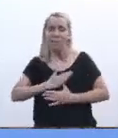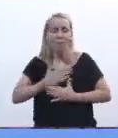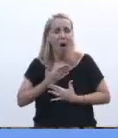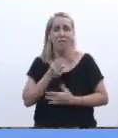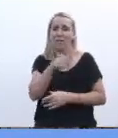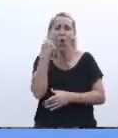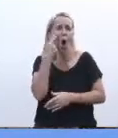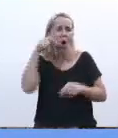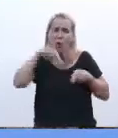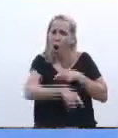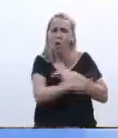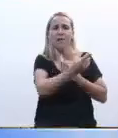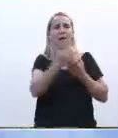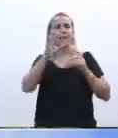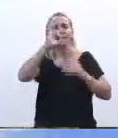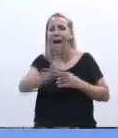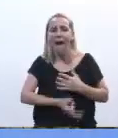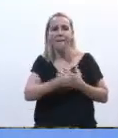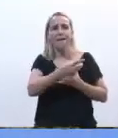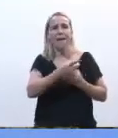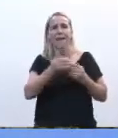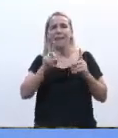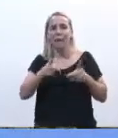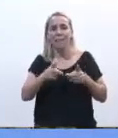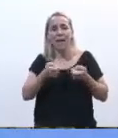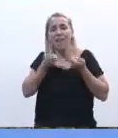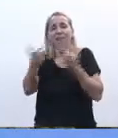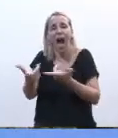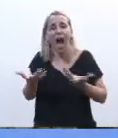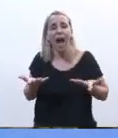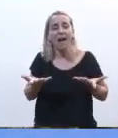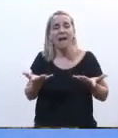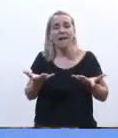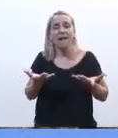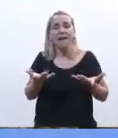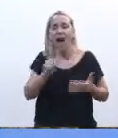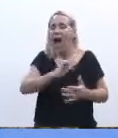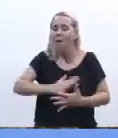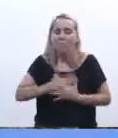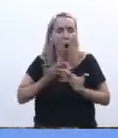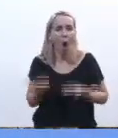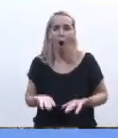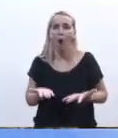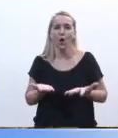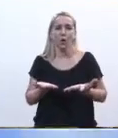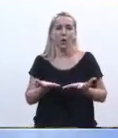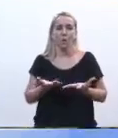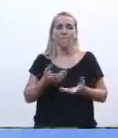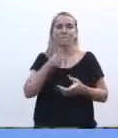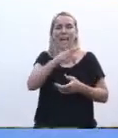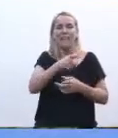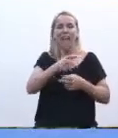todo su conocimiento, poniendo a nuestra disposición su amorosidad,